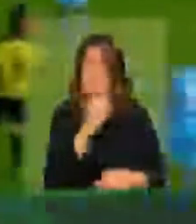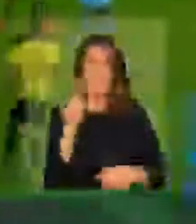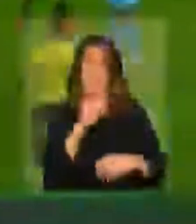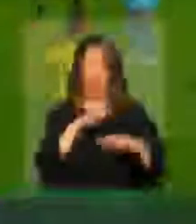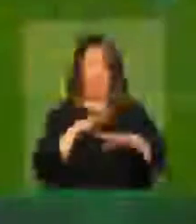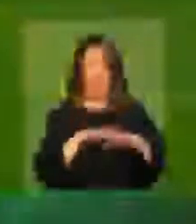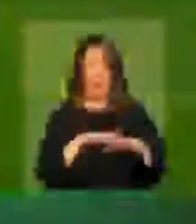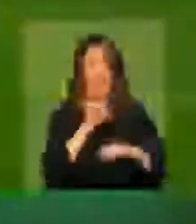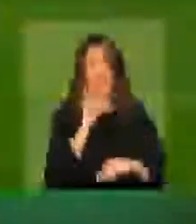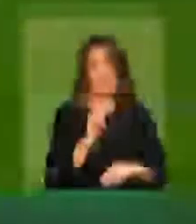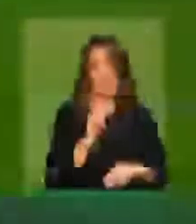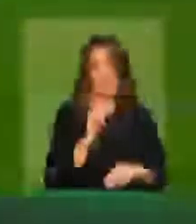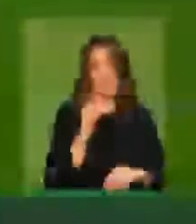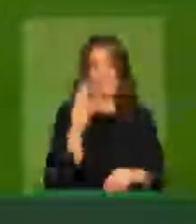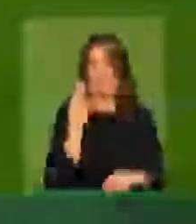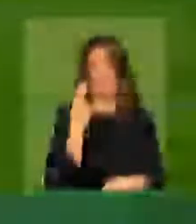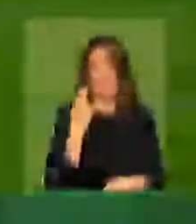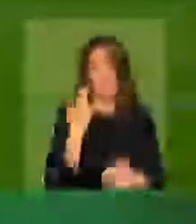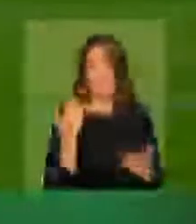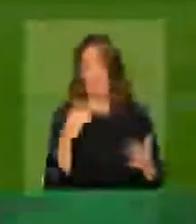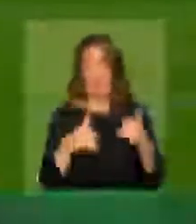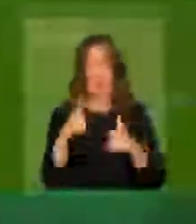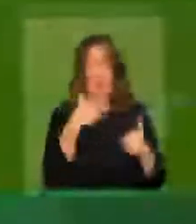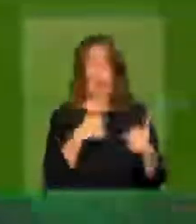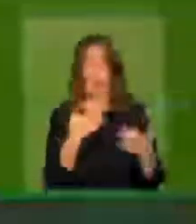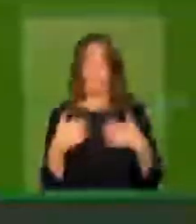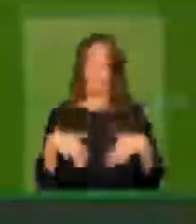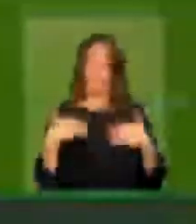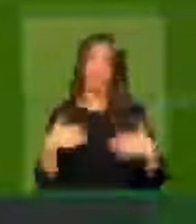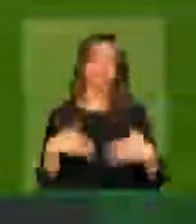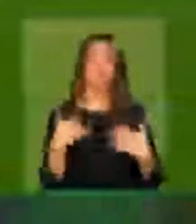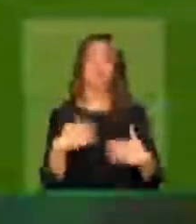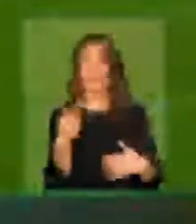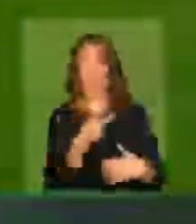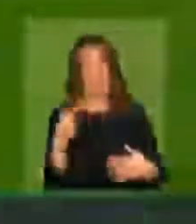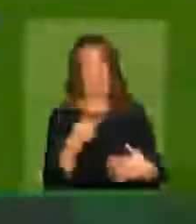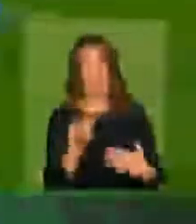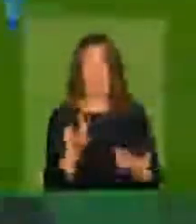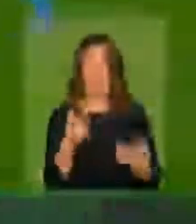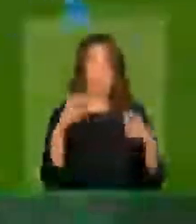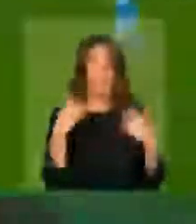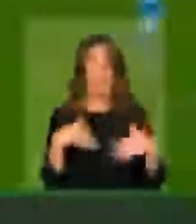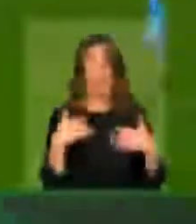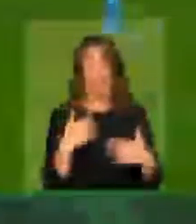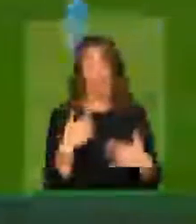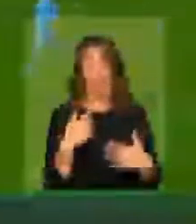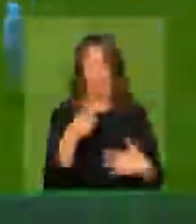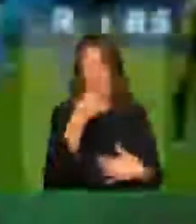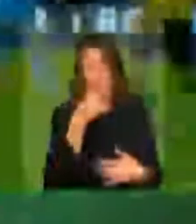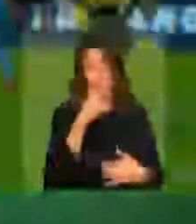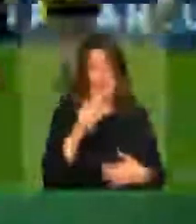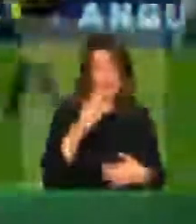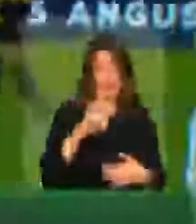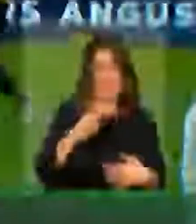está habilitado. Una jugada bravísima, ¿eh? Las dos son jugadas muy bravas para el árbitro del partido, para toda la terna. Tanto la primera